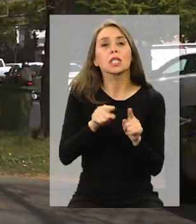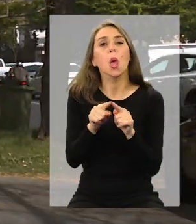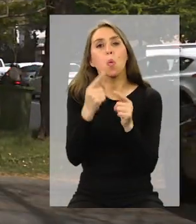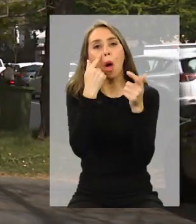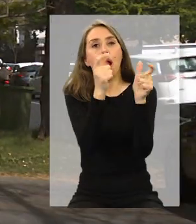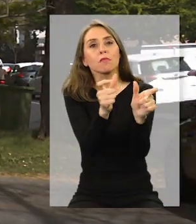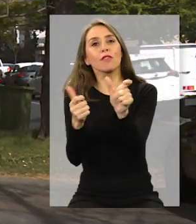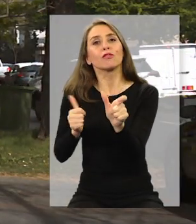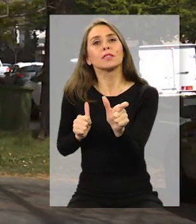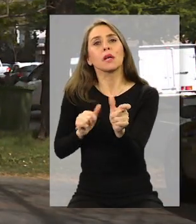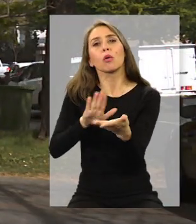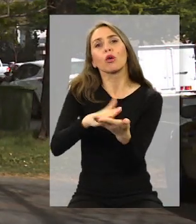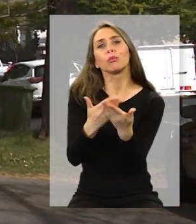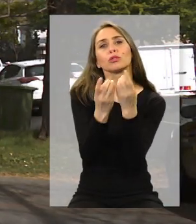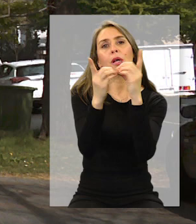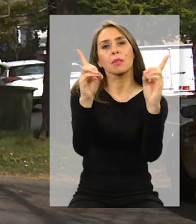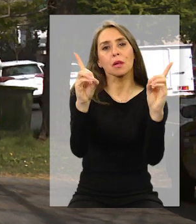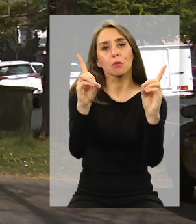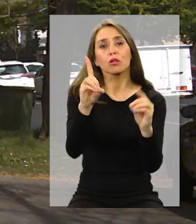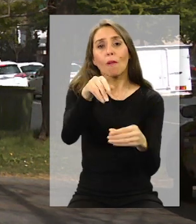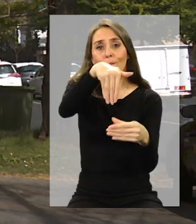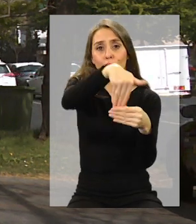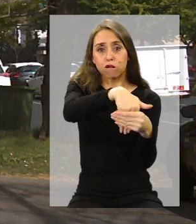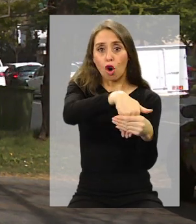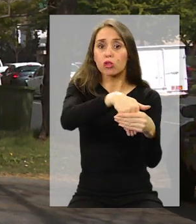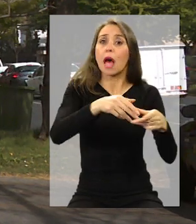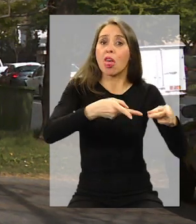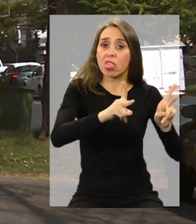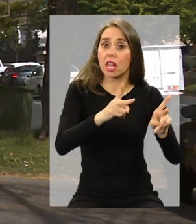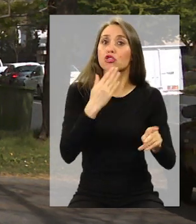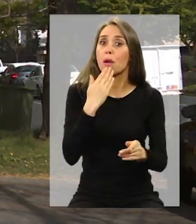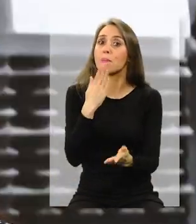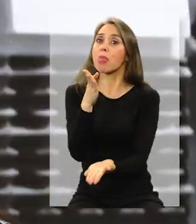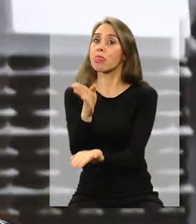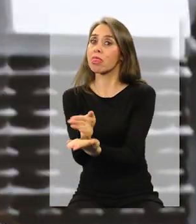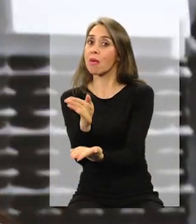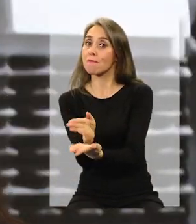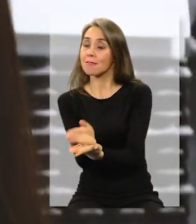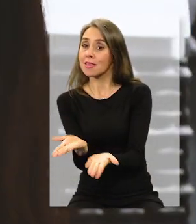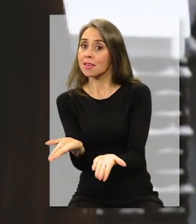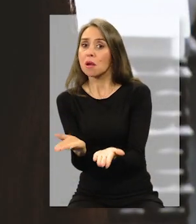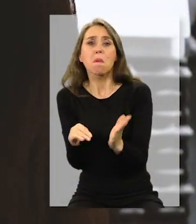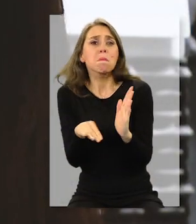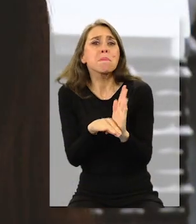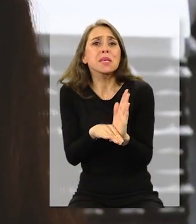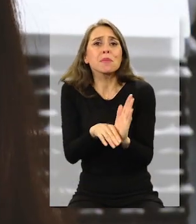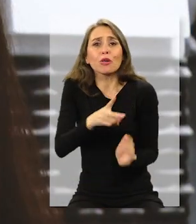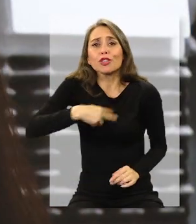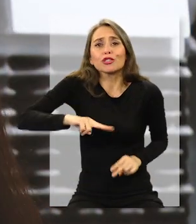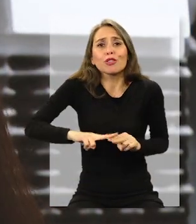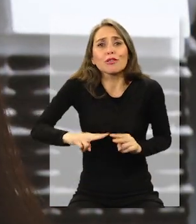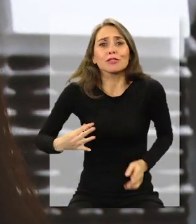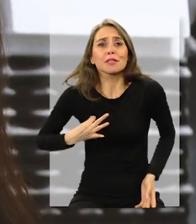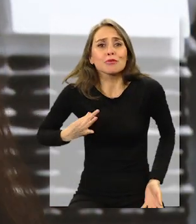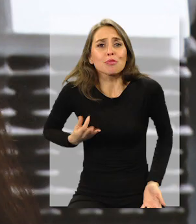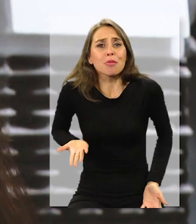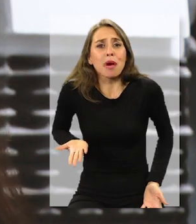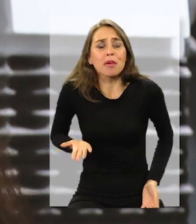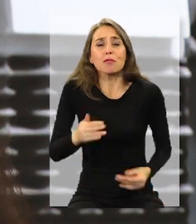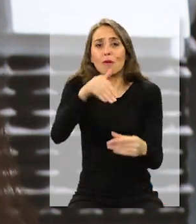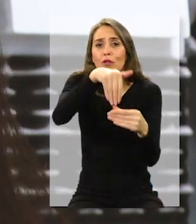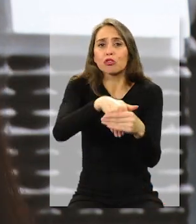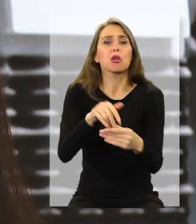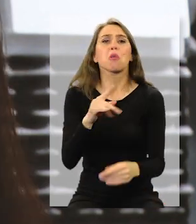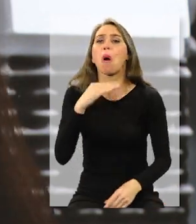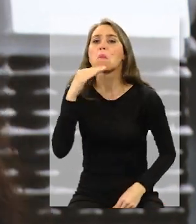Yo siempre he creído que los periodistas, además, somos una suerte de fiscalizadores de la democracia. El votar no es solo un derecho, sino que es un deber. Y creo que